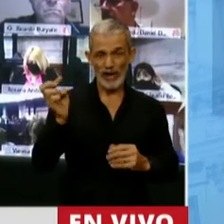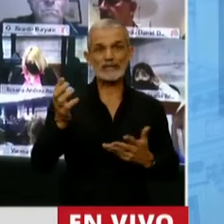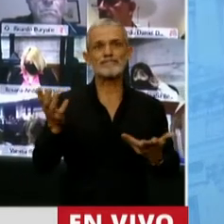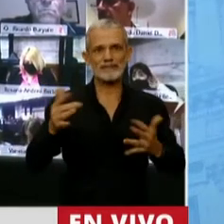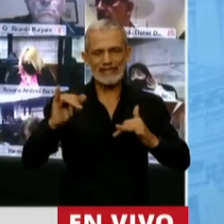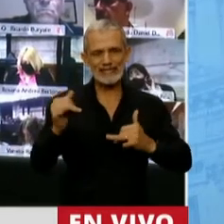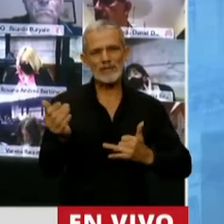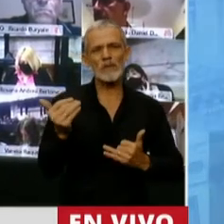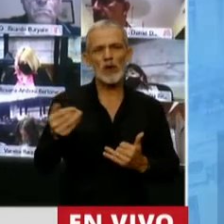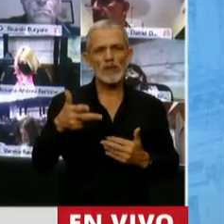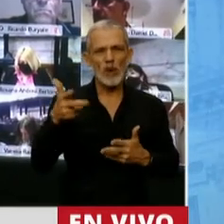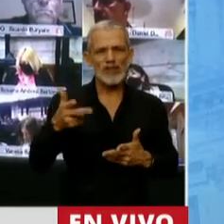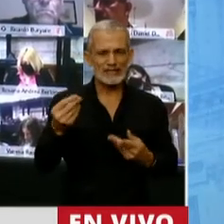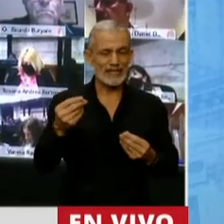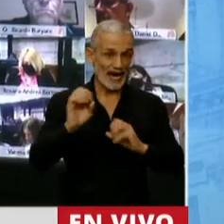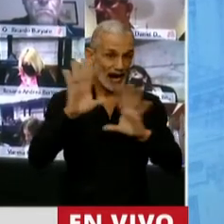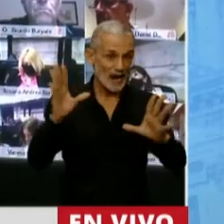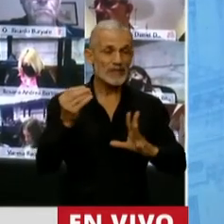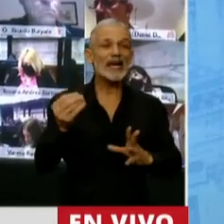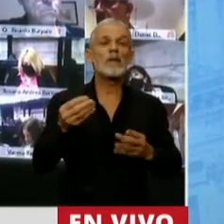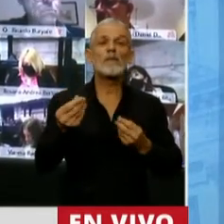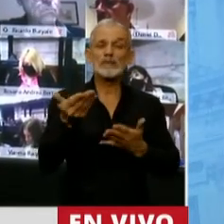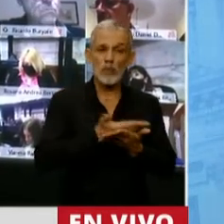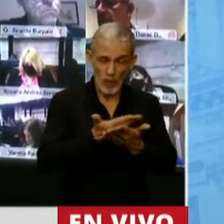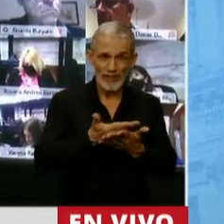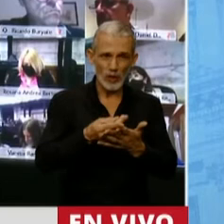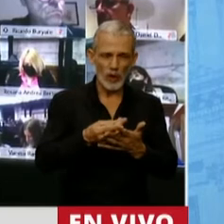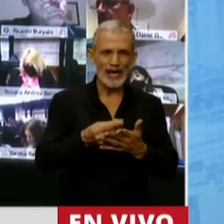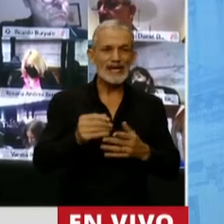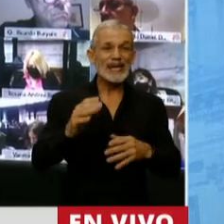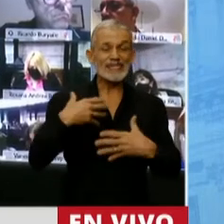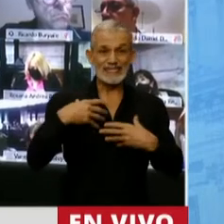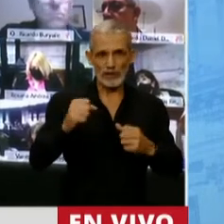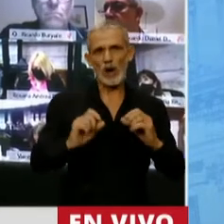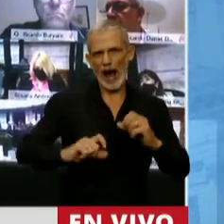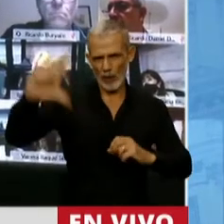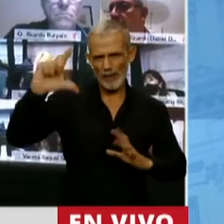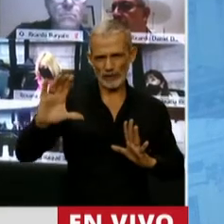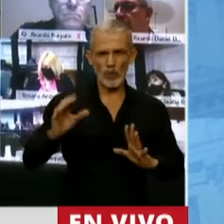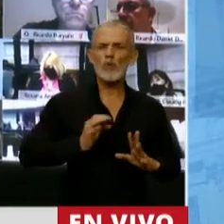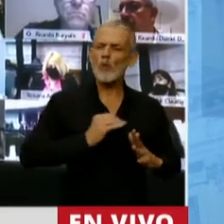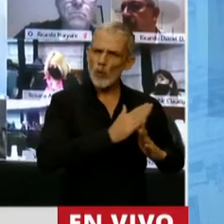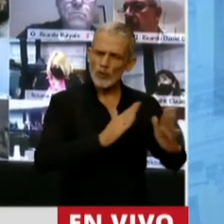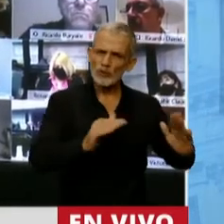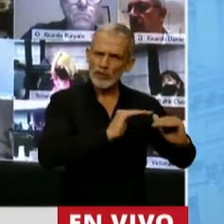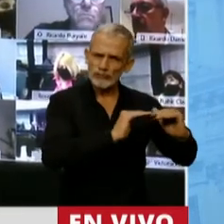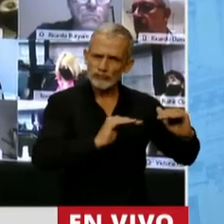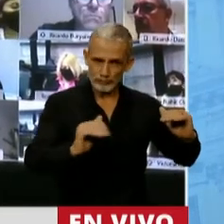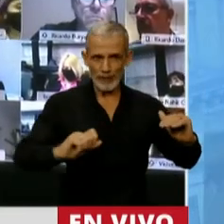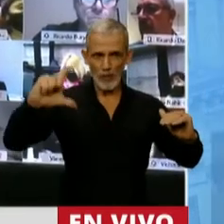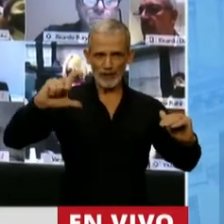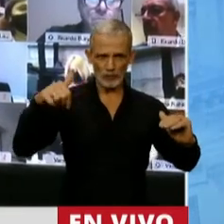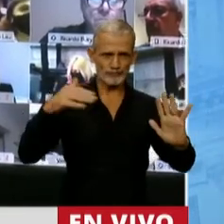lo que podemos decir claramente es que el presupuesto en salud ha vuelto a aumentar después de muchos años. Y no es